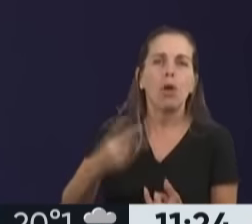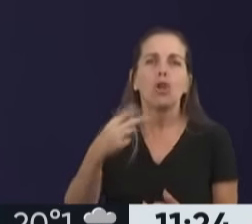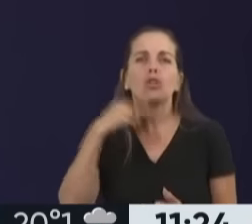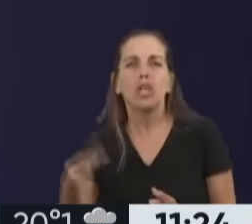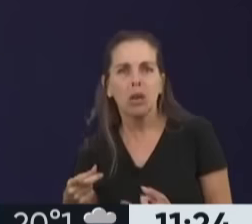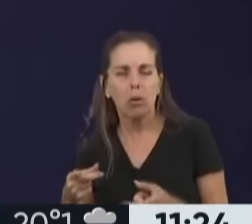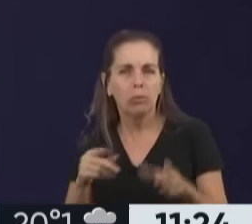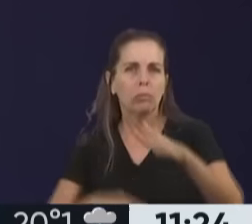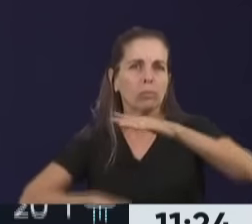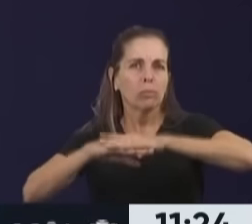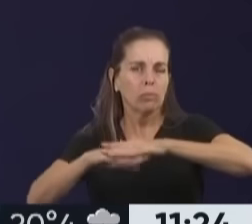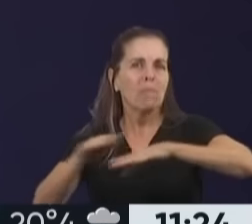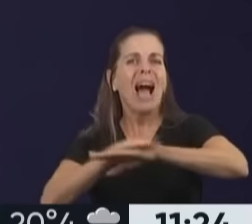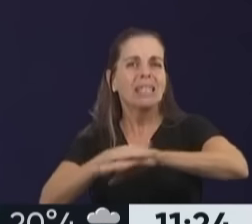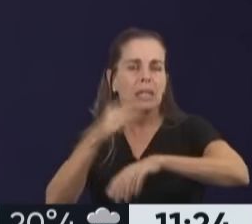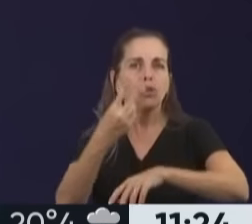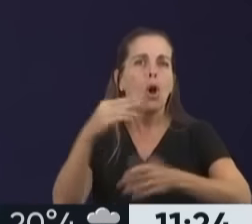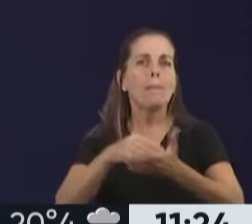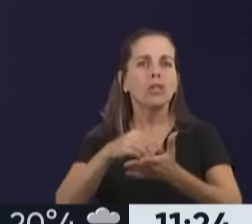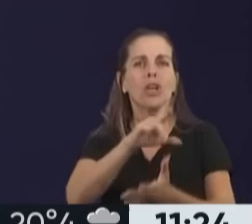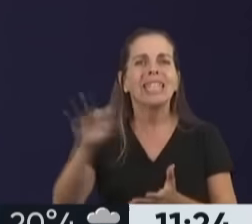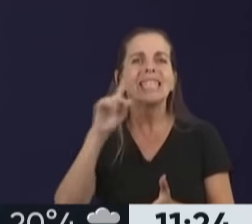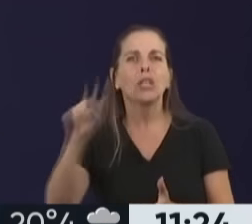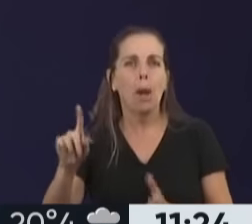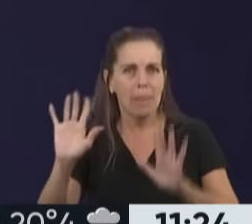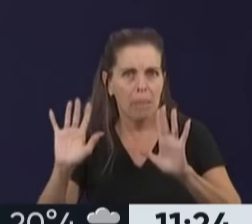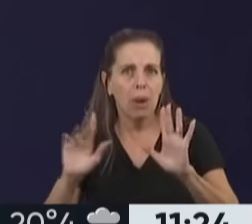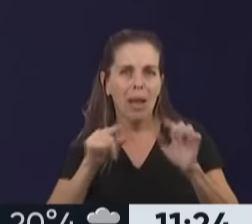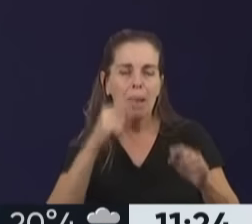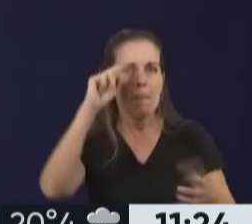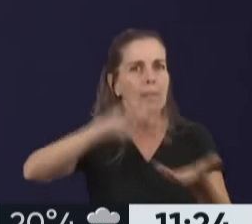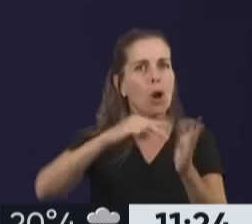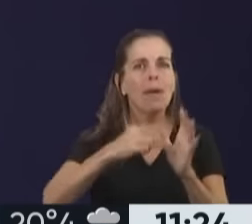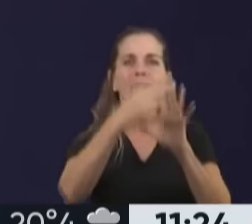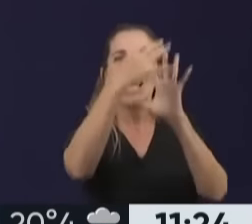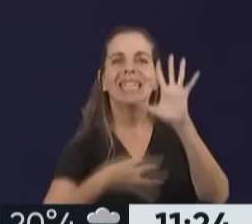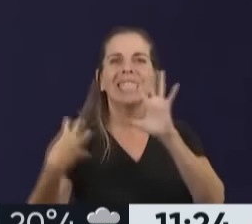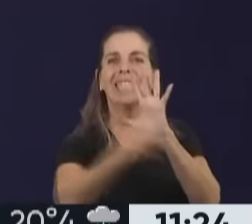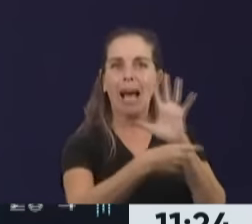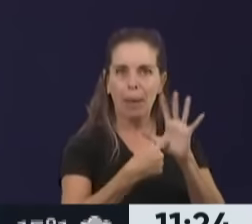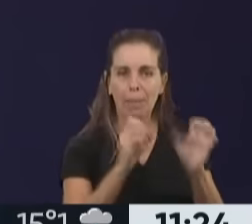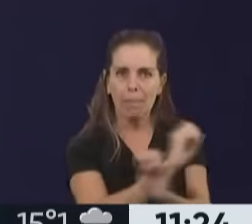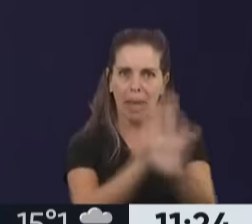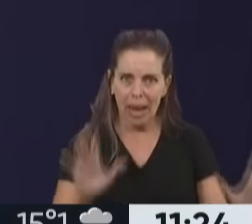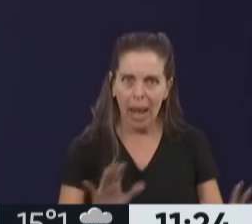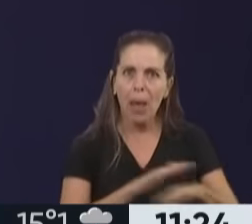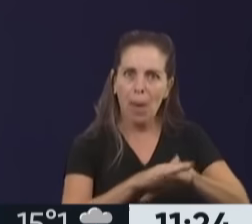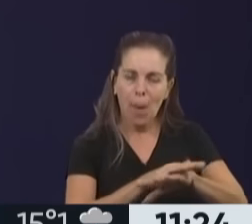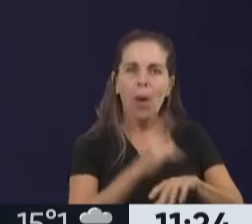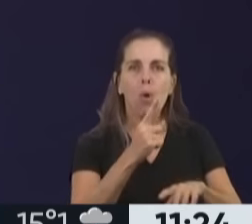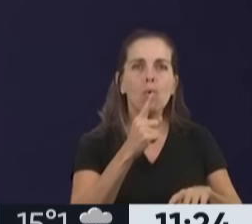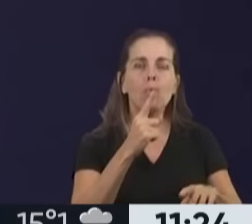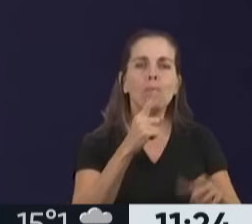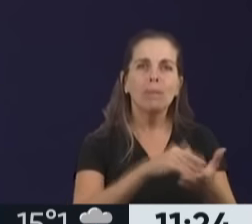2300 2300 pero no está buena la pregunta para aclarar es 1 m00 y no